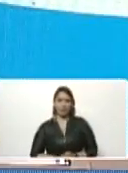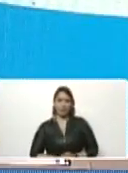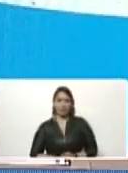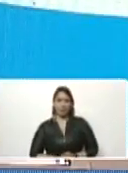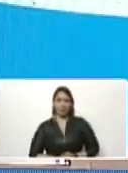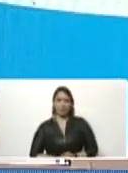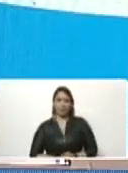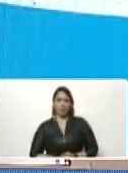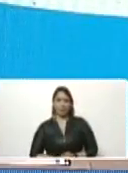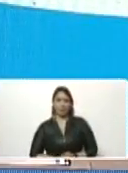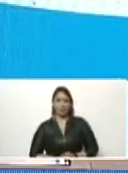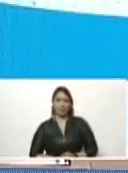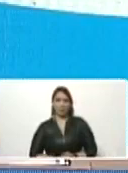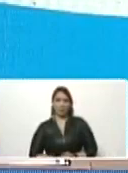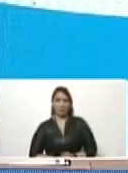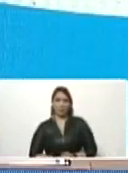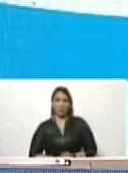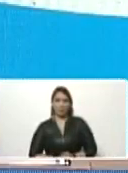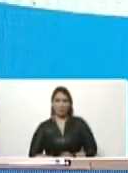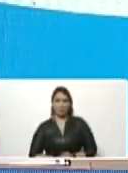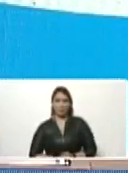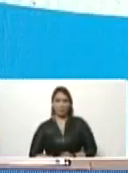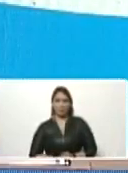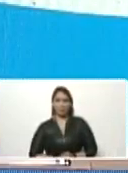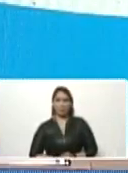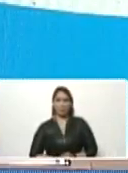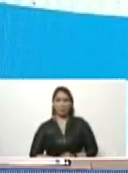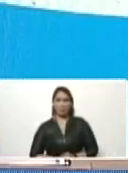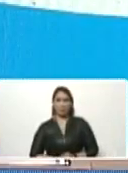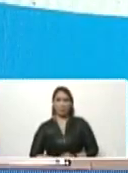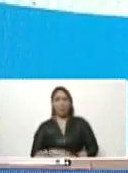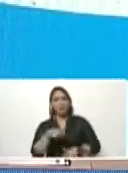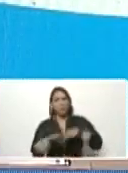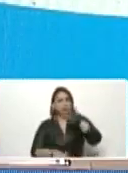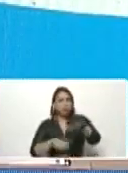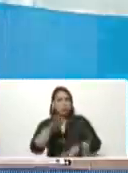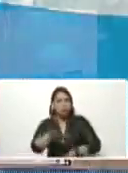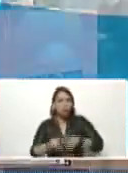Uno siente en el canto el pasar, el galopar del tiempo